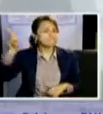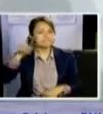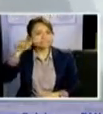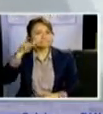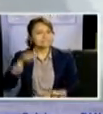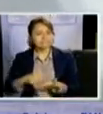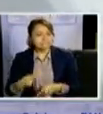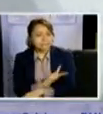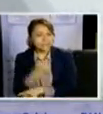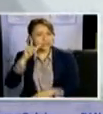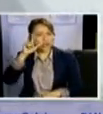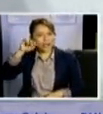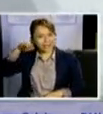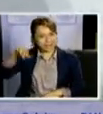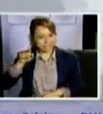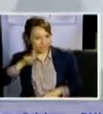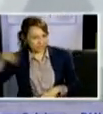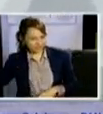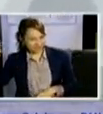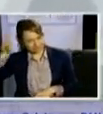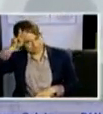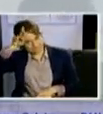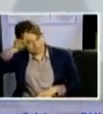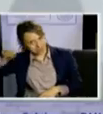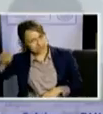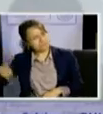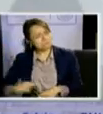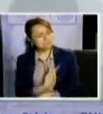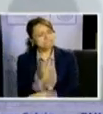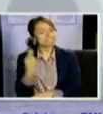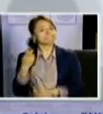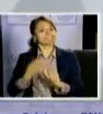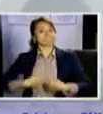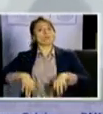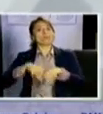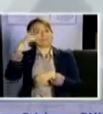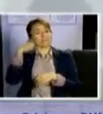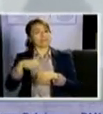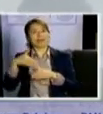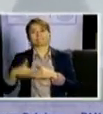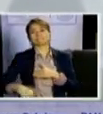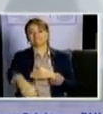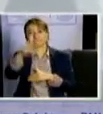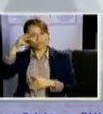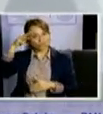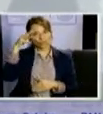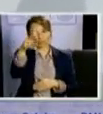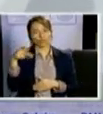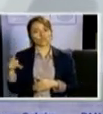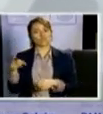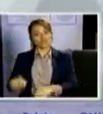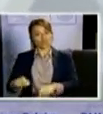climática, porque es fundamental para el futuro. Este acuerdo es trascendental y que, por cierto,